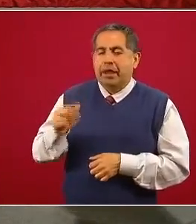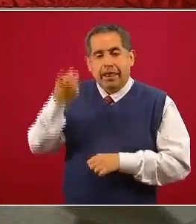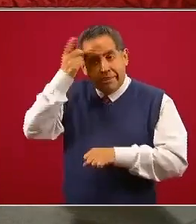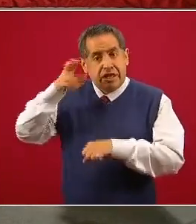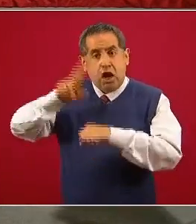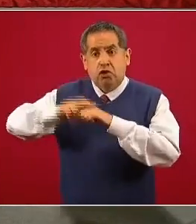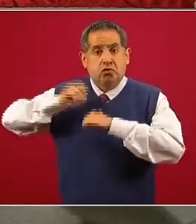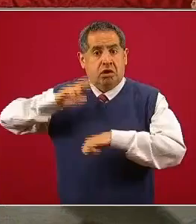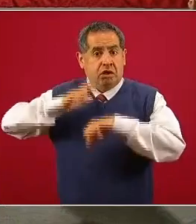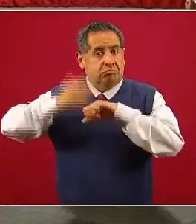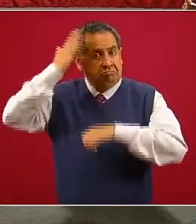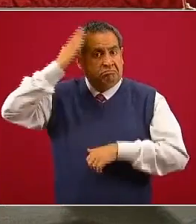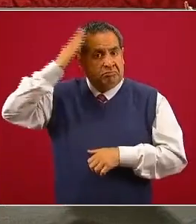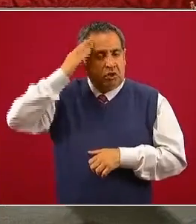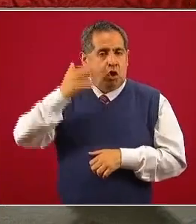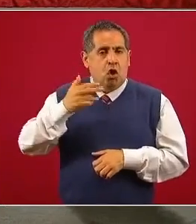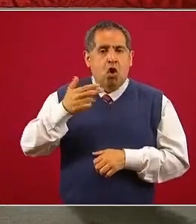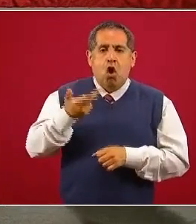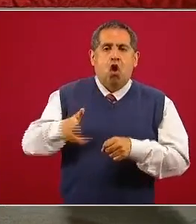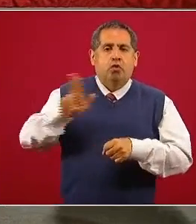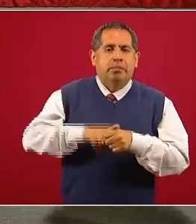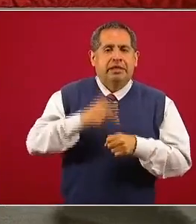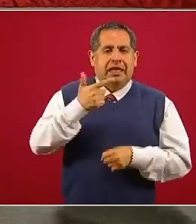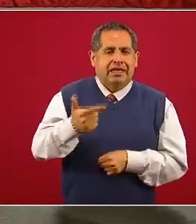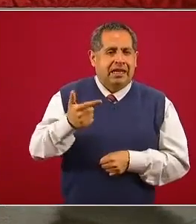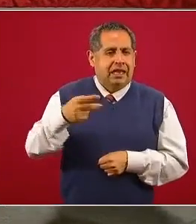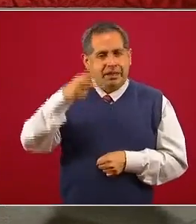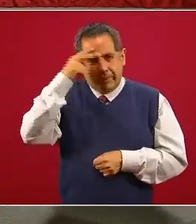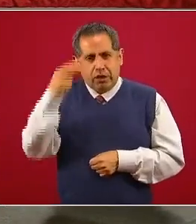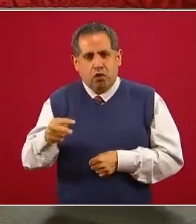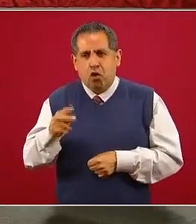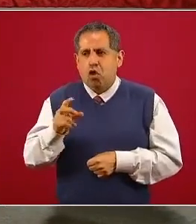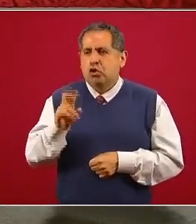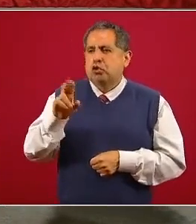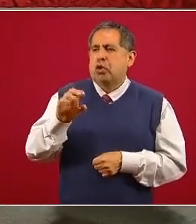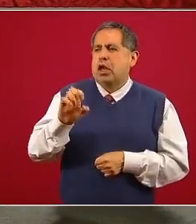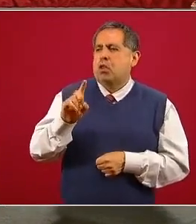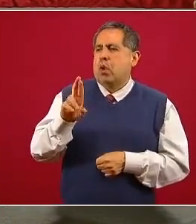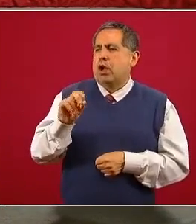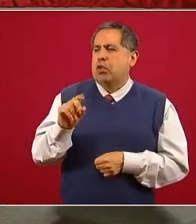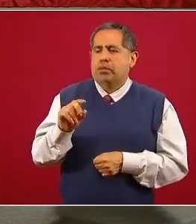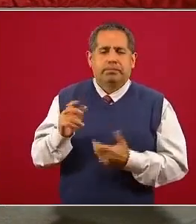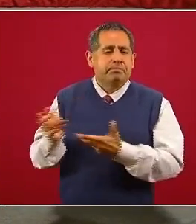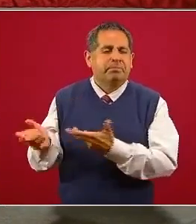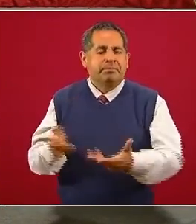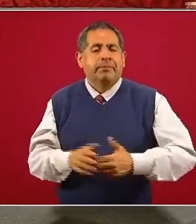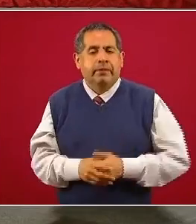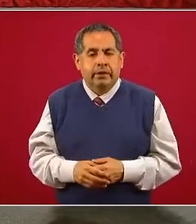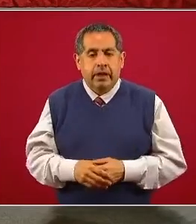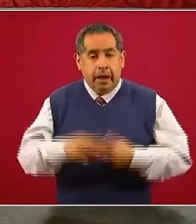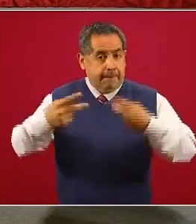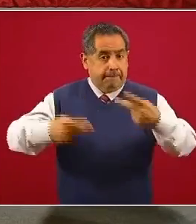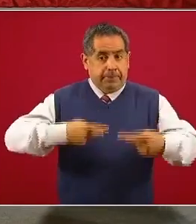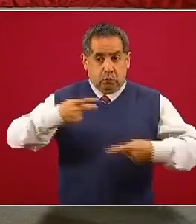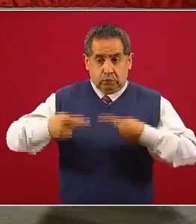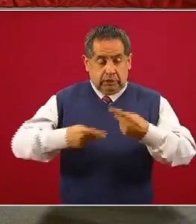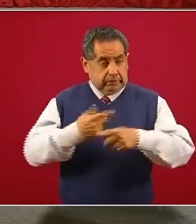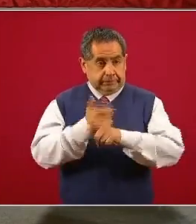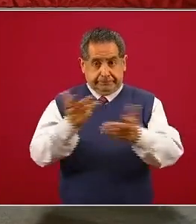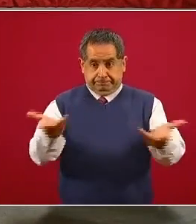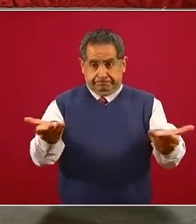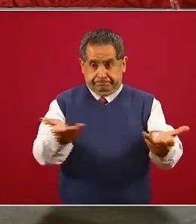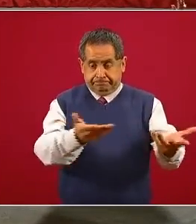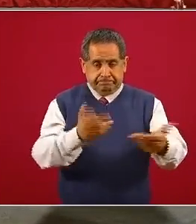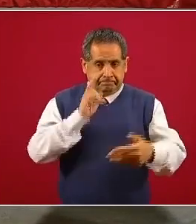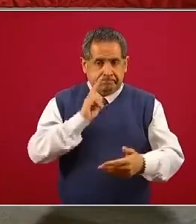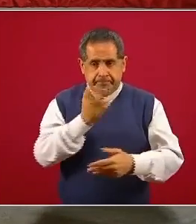directora general del Hospital General de México, doctor Eduardo Liceaga. Vamos a abrir la sesión de preguntas y respuestas con usted. Por